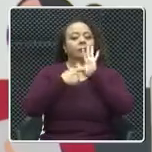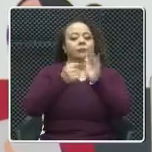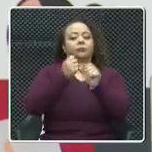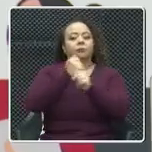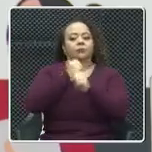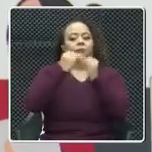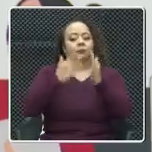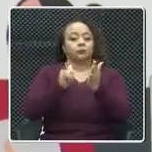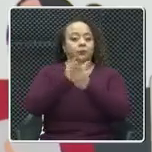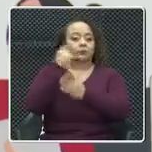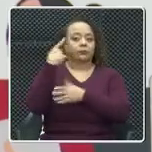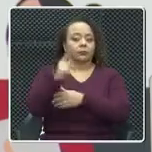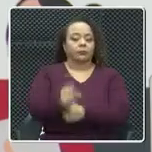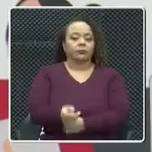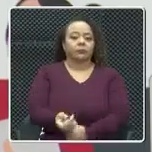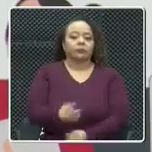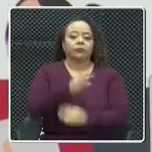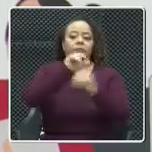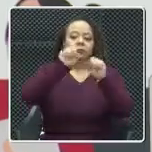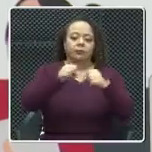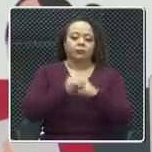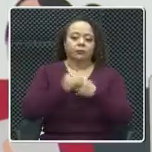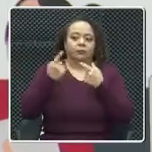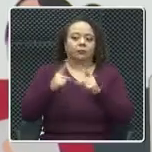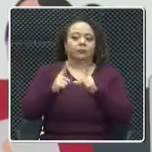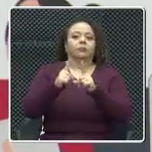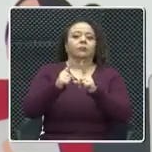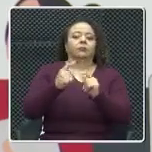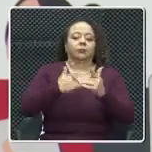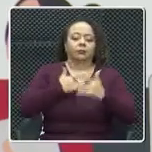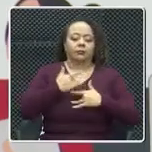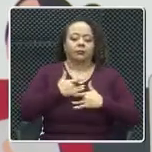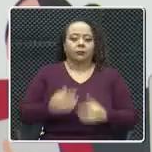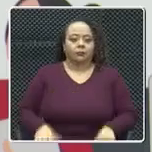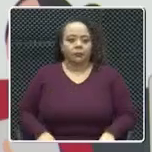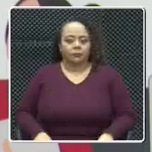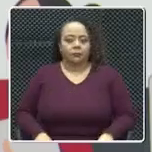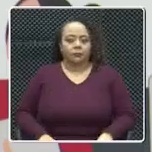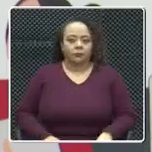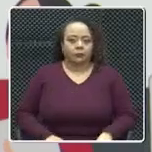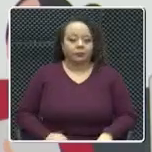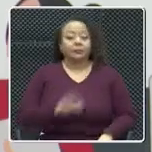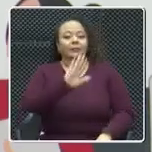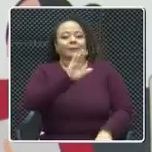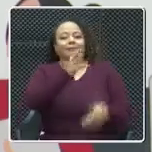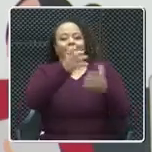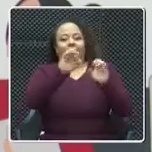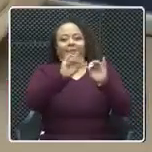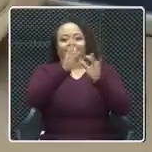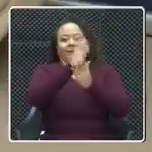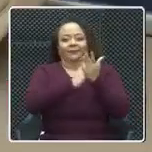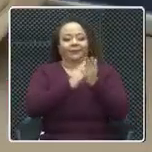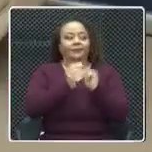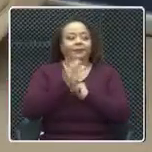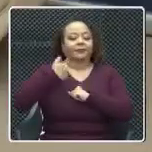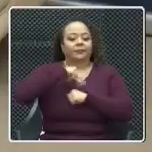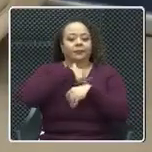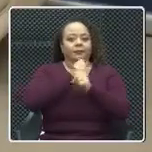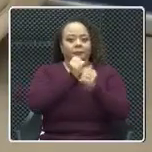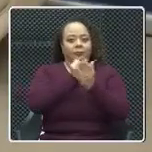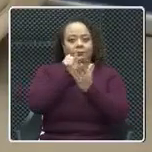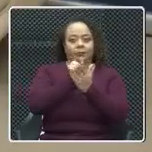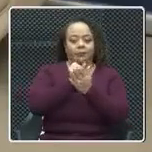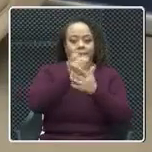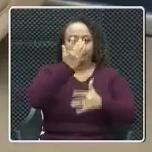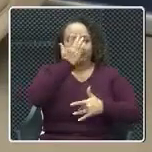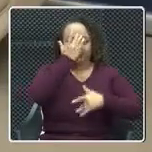colaborador a ese riesgo y que puede estar desencadenando la sintomatología. Ok. Ahí quería aclarar algo. No, nosotros hacemos la investigación